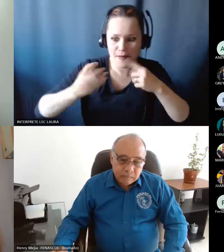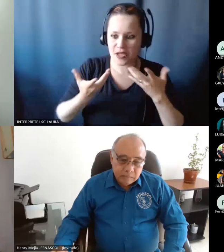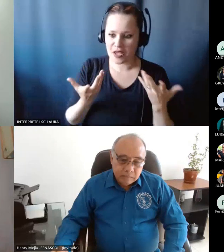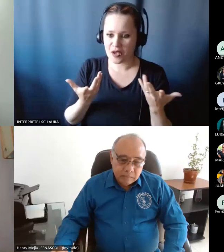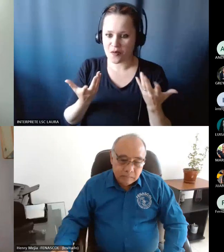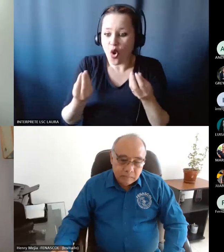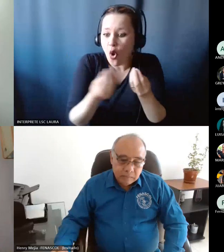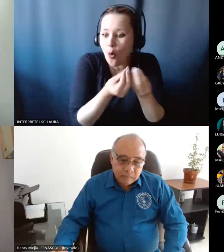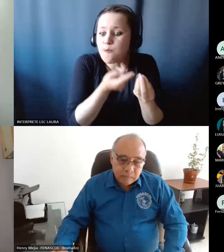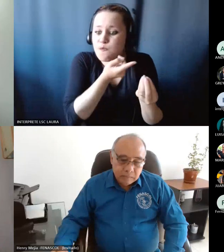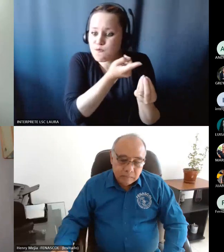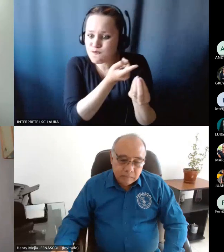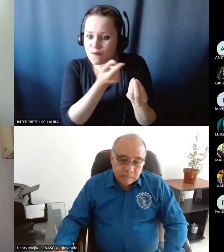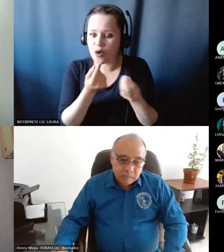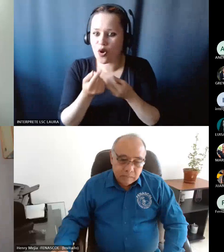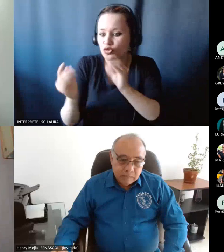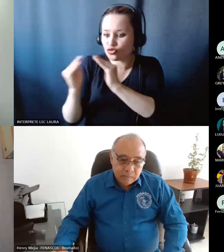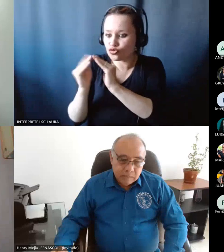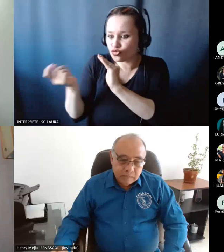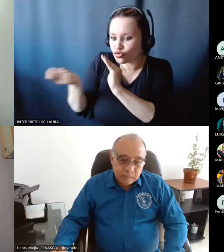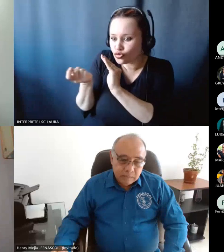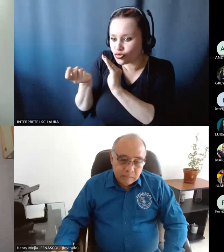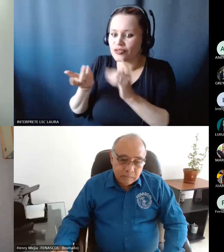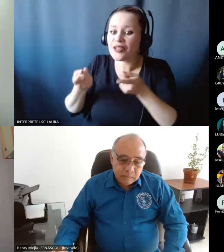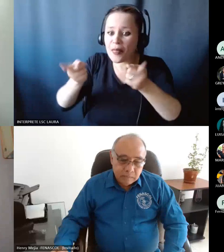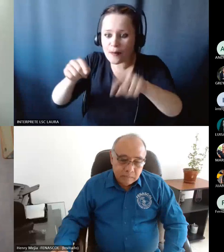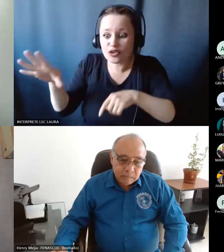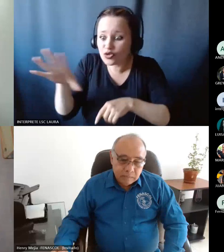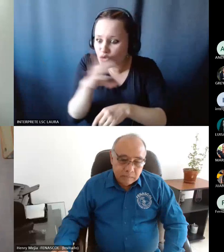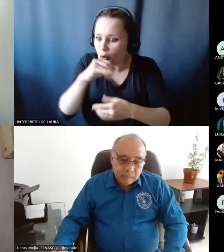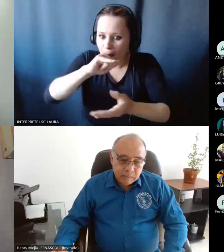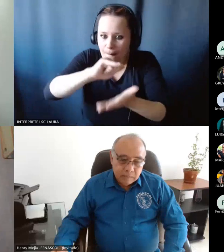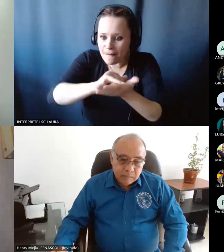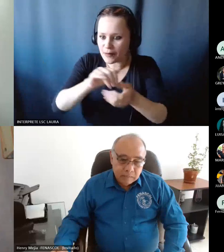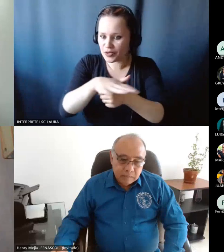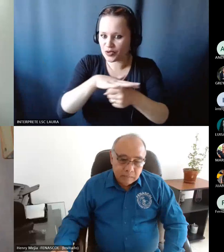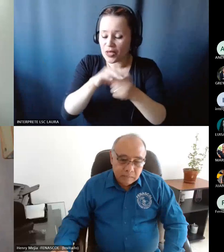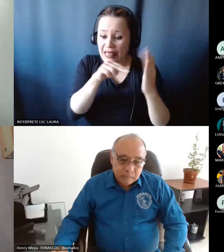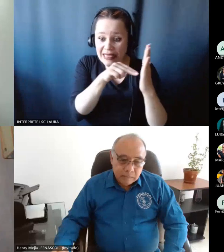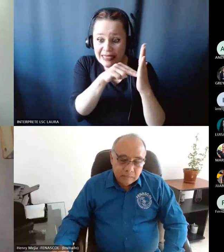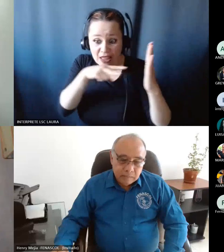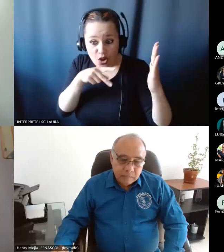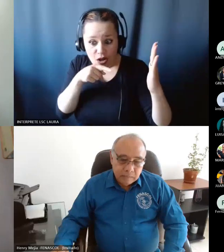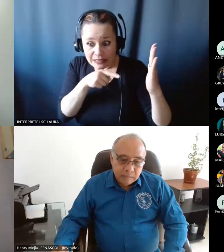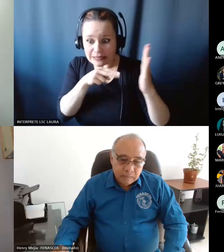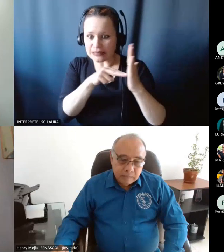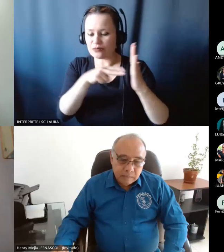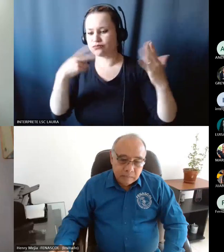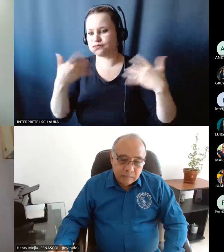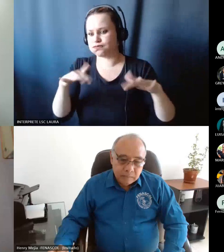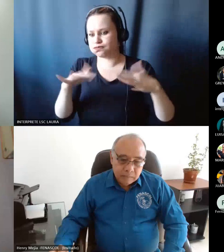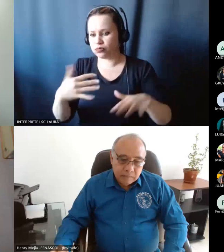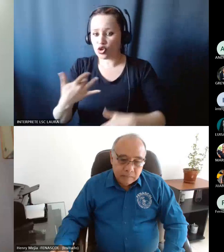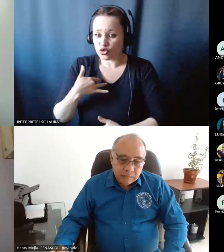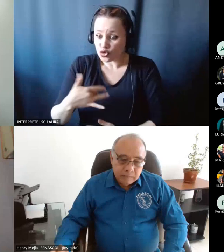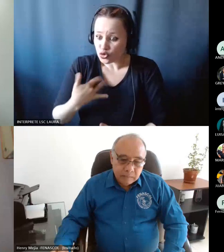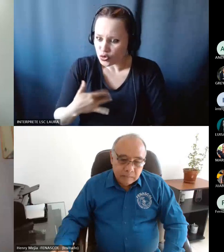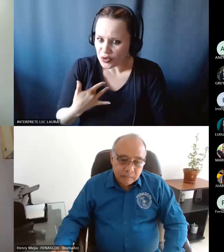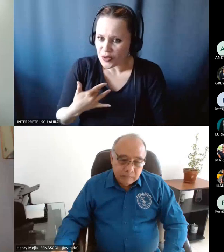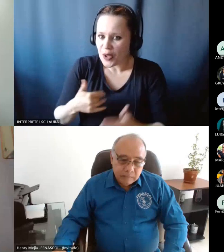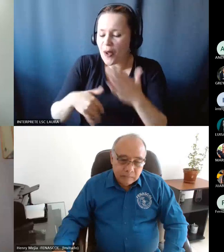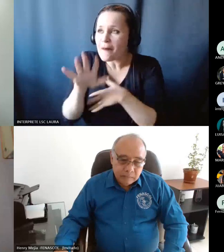nuestros compañeros nuestros vecinos todos debemos caber acá y en ese escenario de la tecnología tecnología es para mí es que además